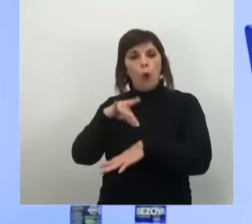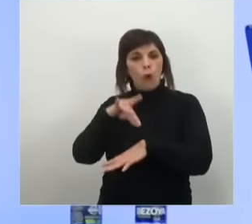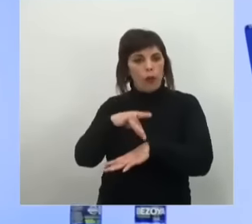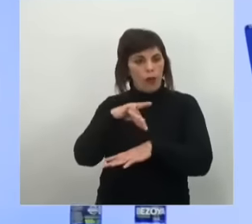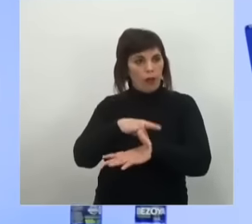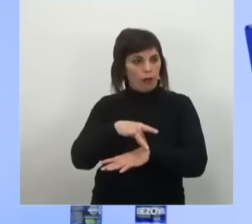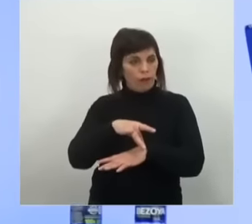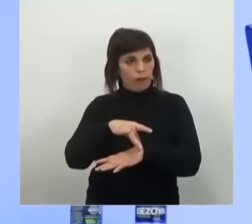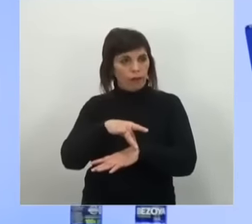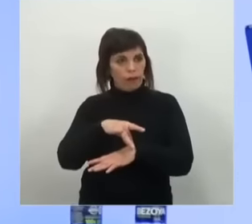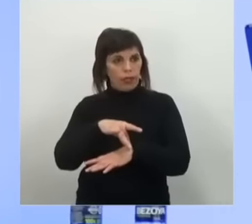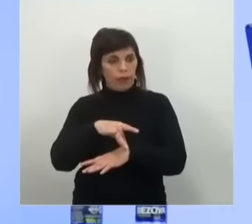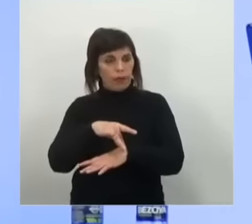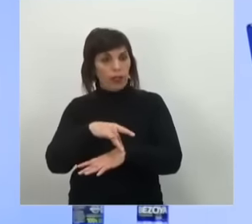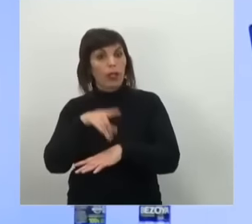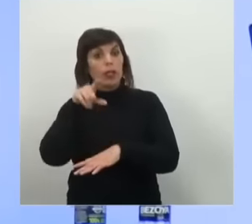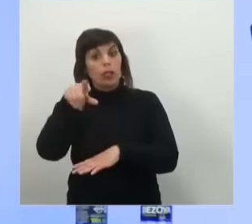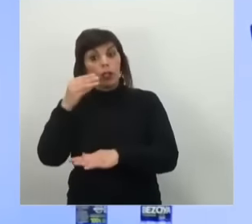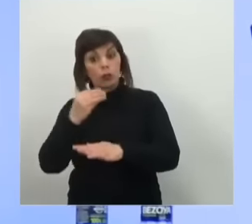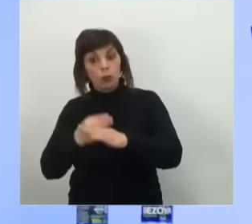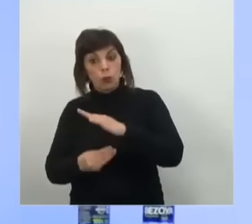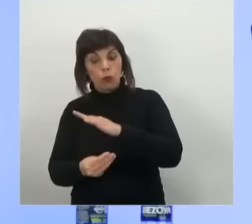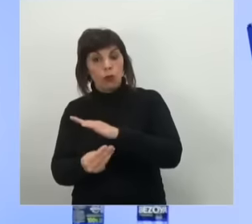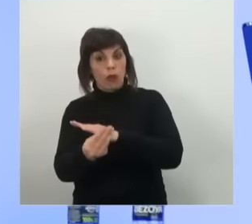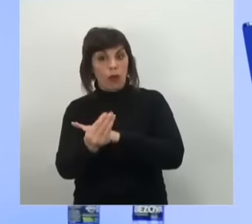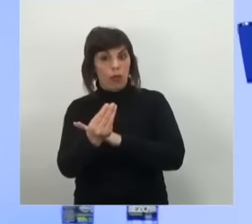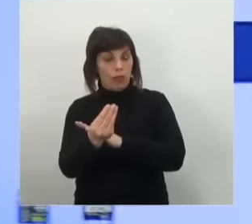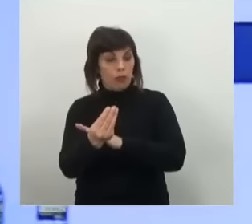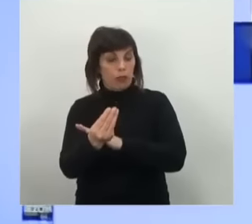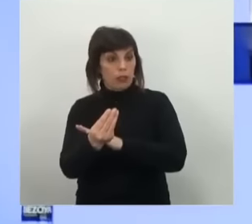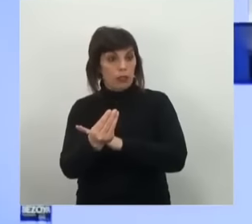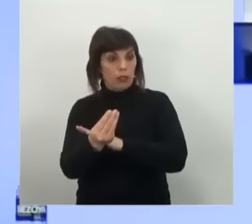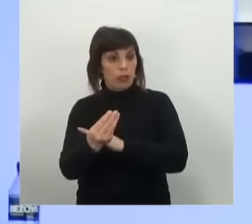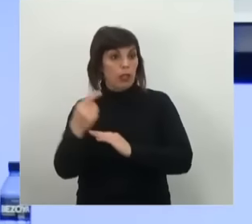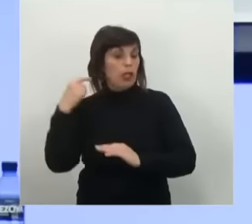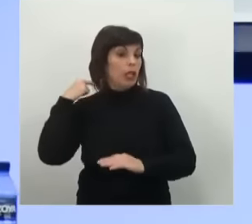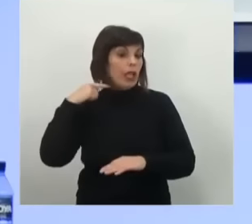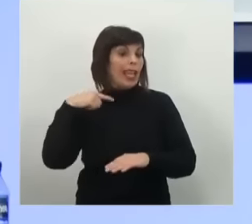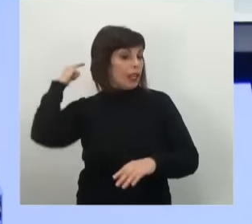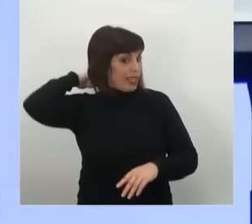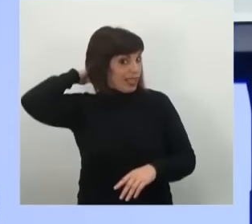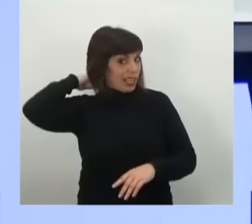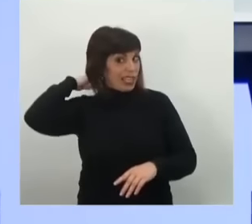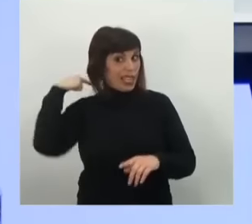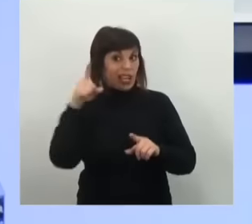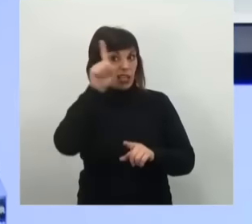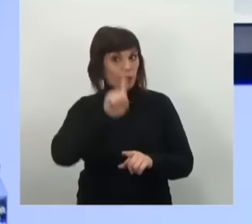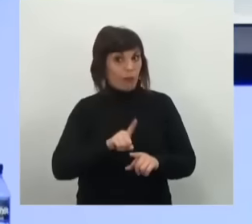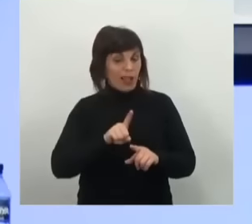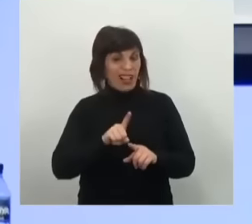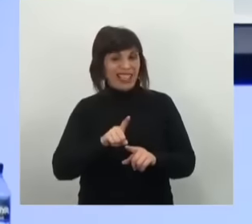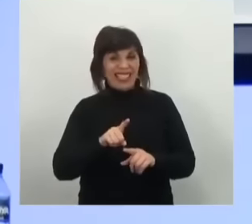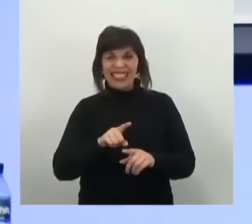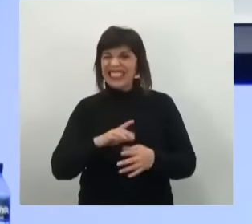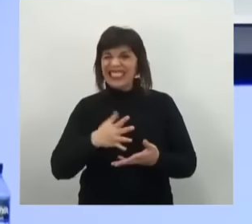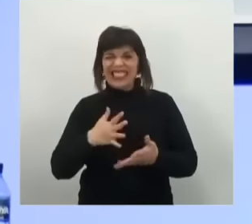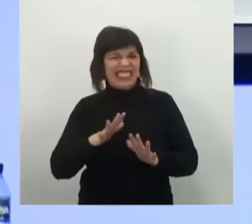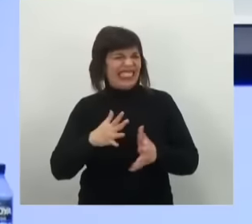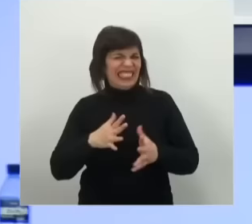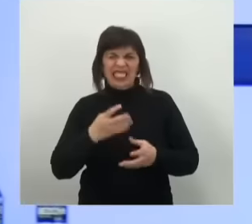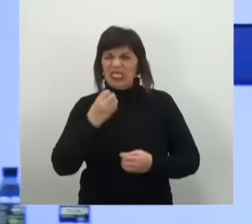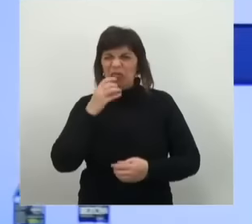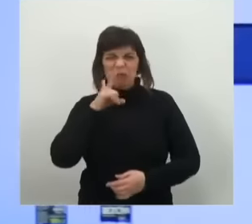que naciste con ella tienes una mala formación de tu mé y es muy extraño